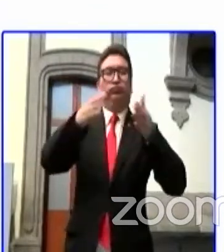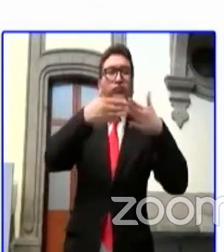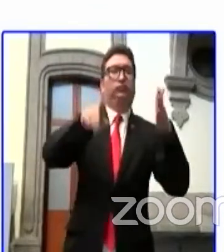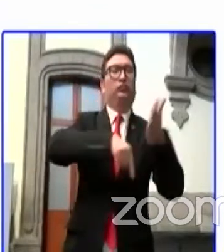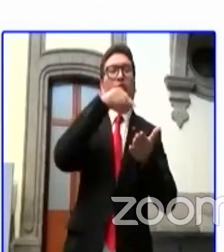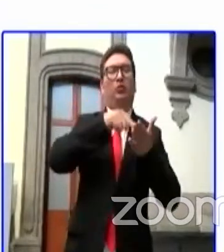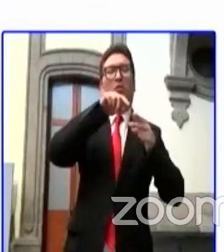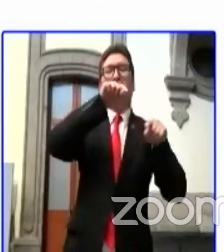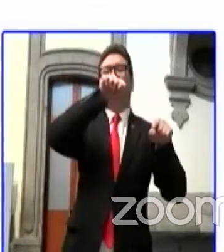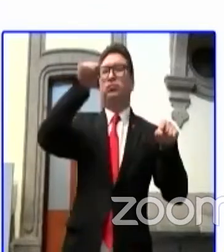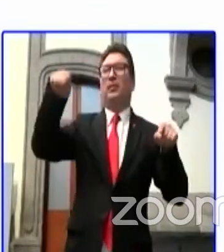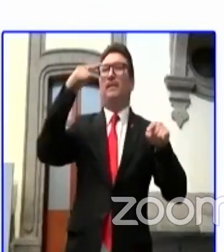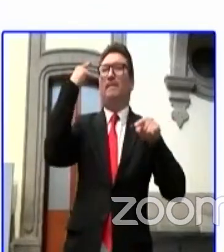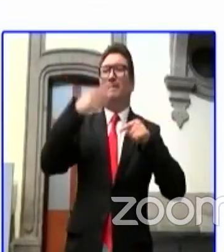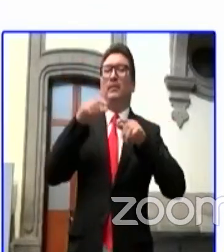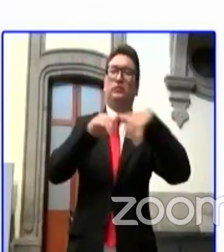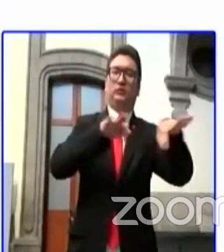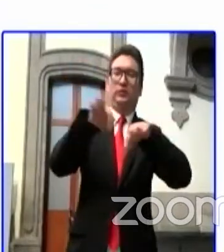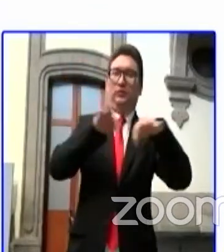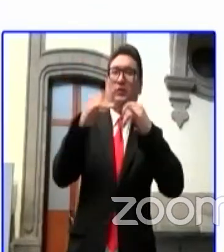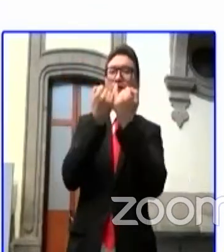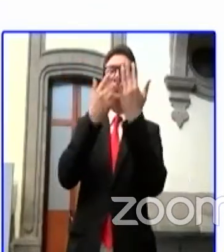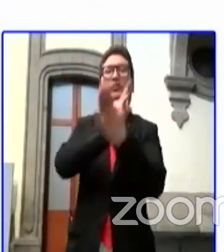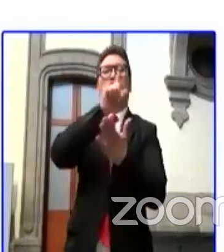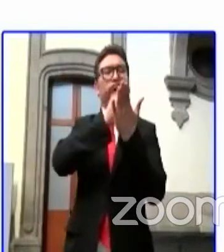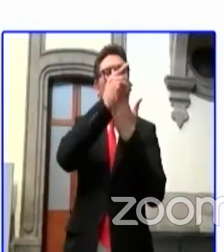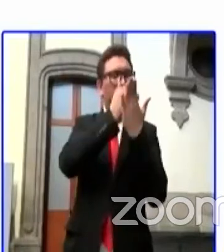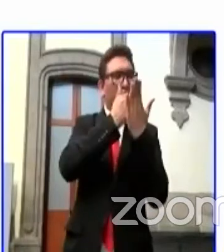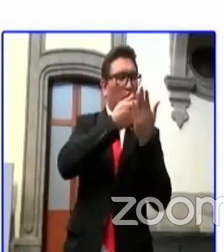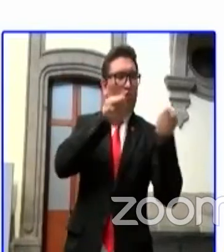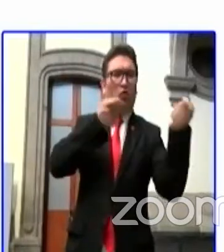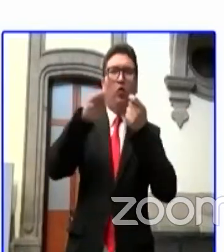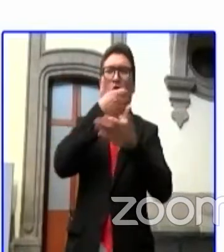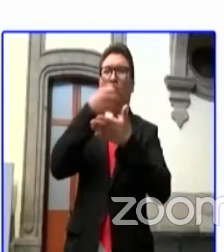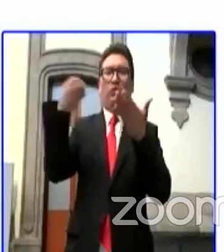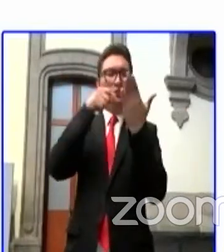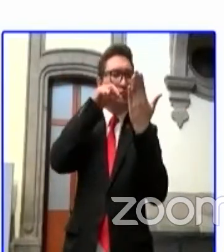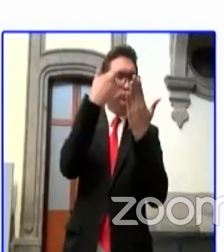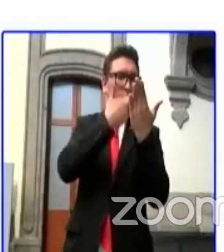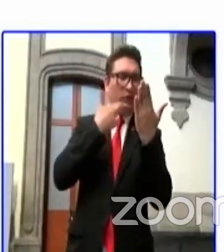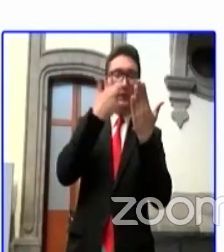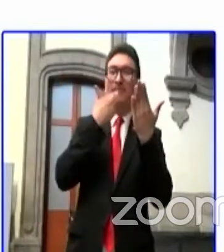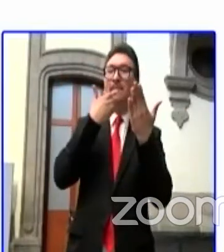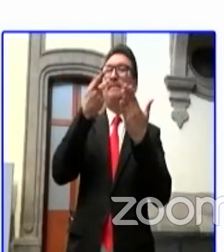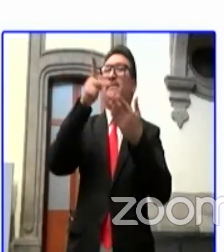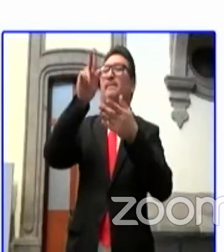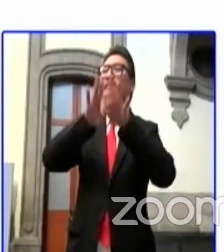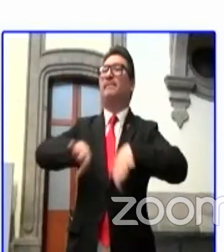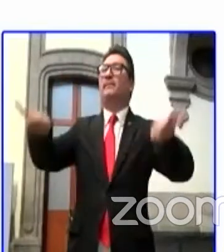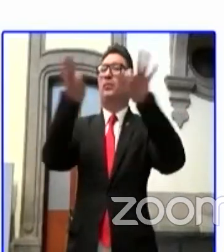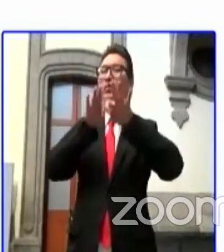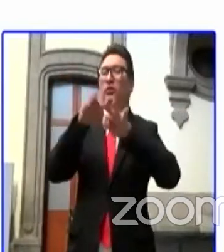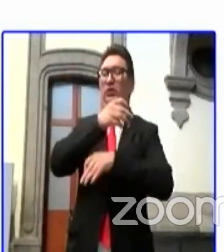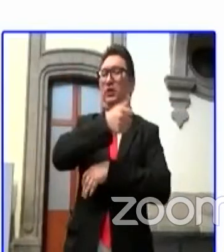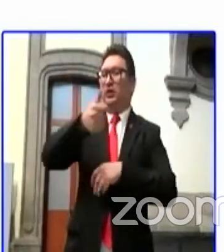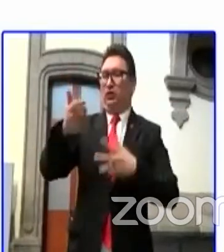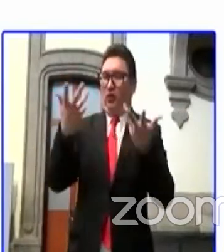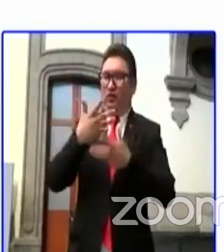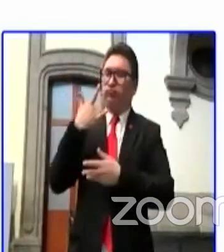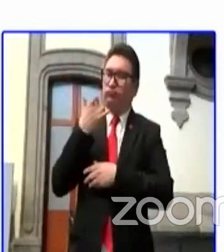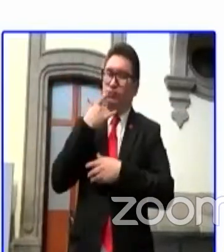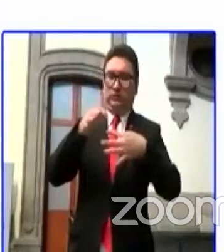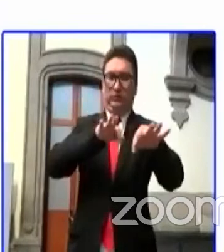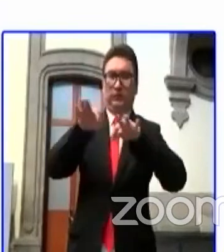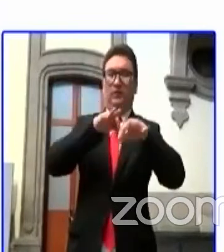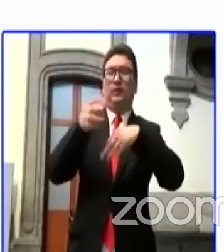a revisar el marco jurídico que lo regula, pero principalmente a trabajar para que cada vez y cada